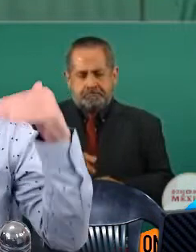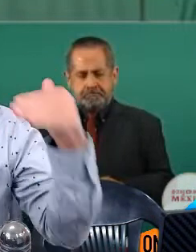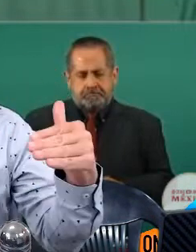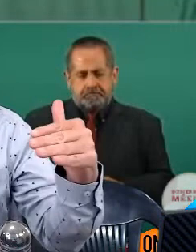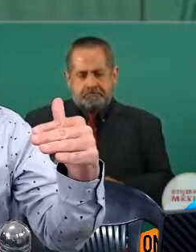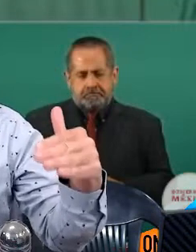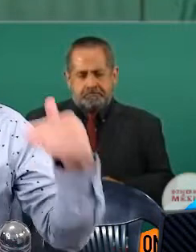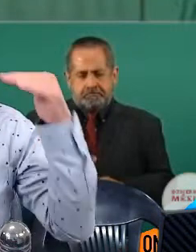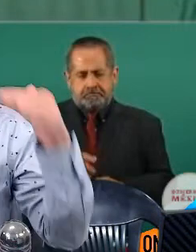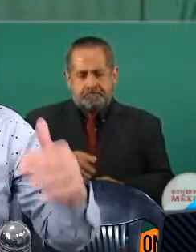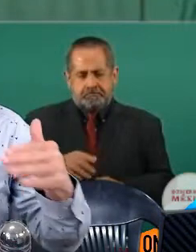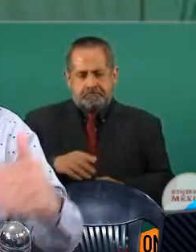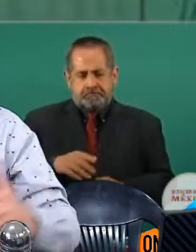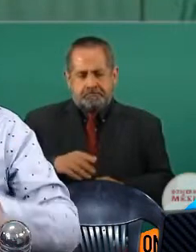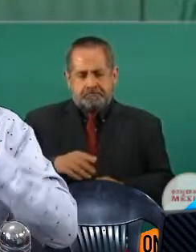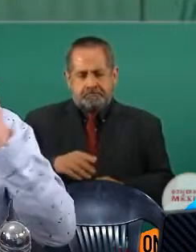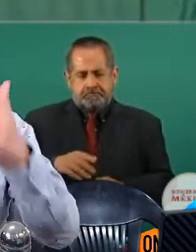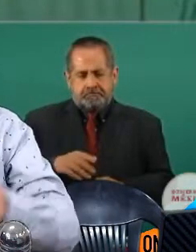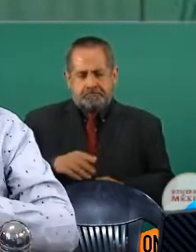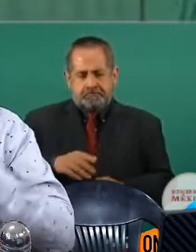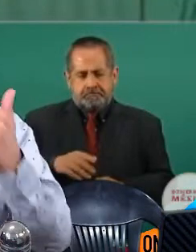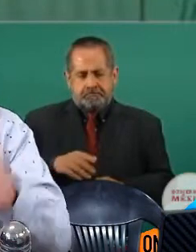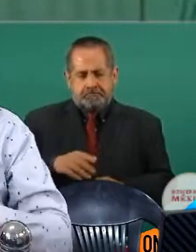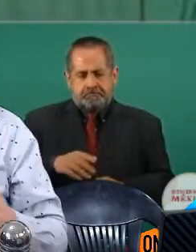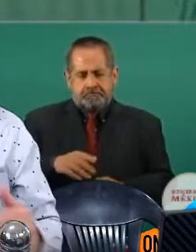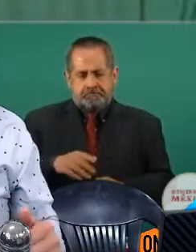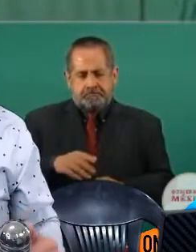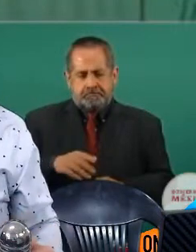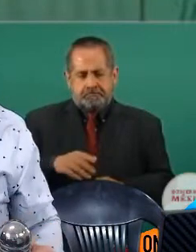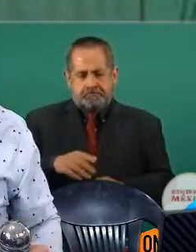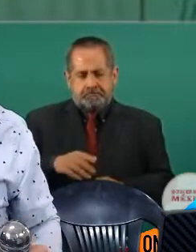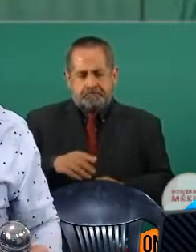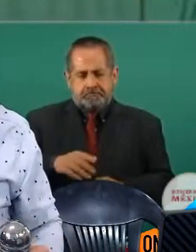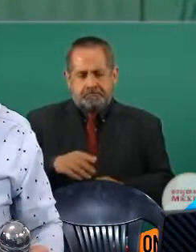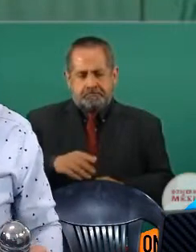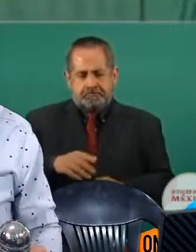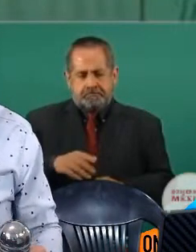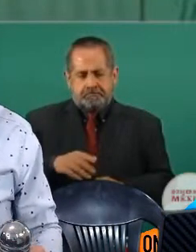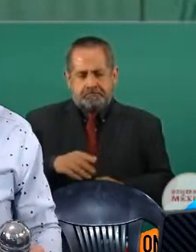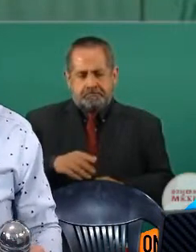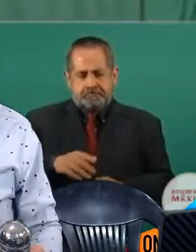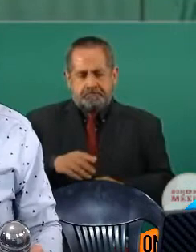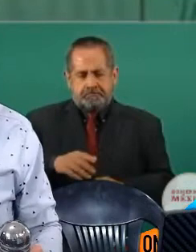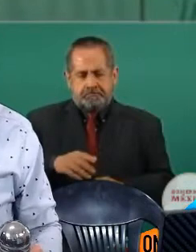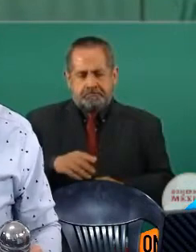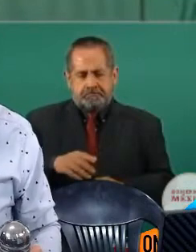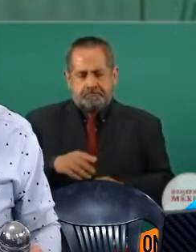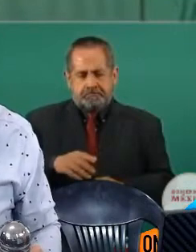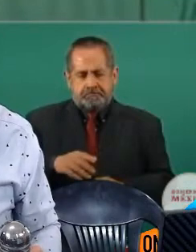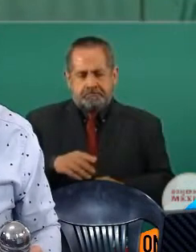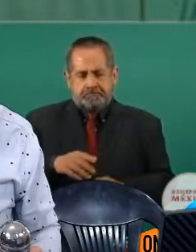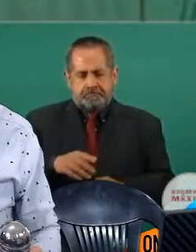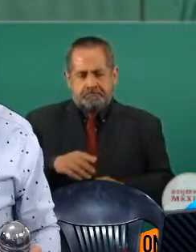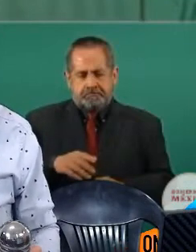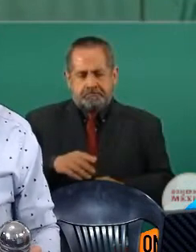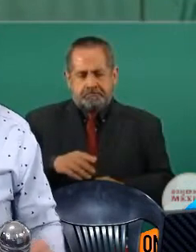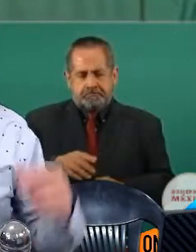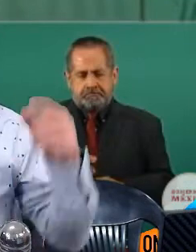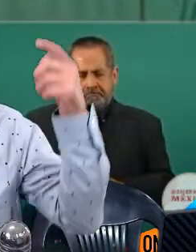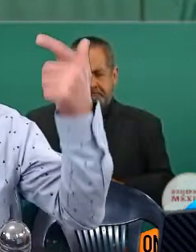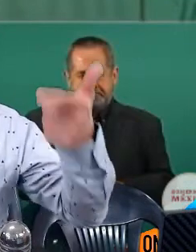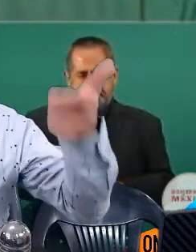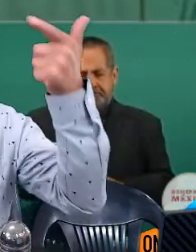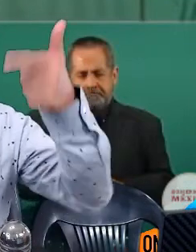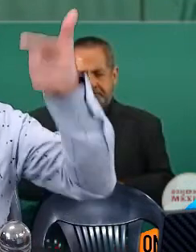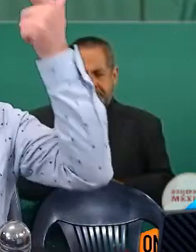seguir apoyando y podamos seguir caminando con él, buscando una verdadera transformación, no solo una transformación del